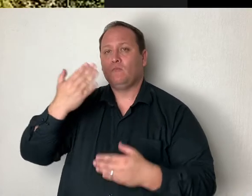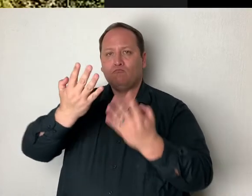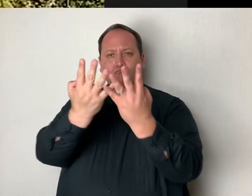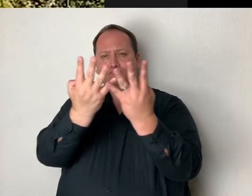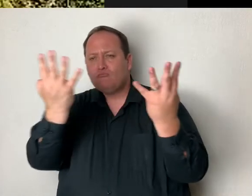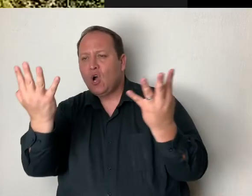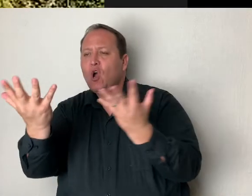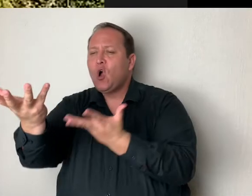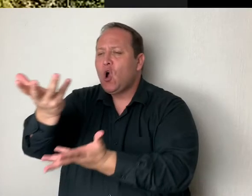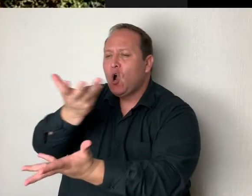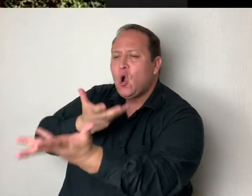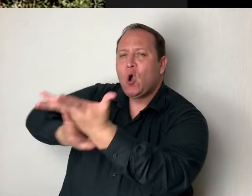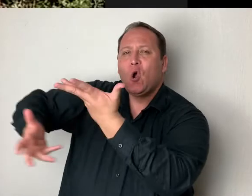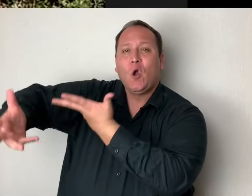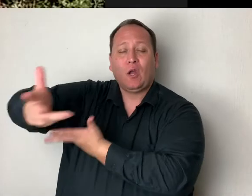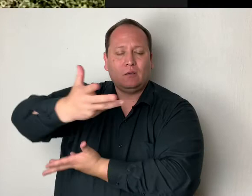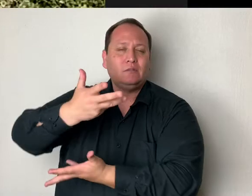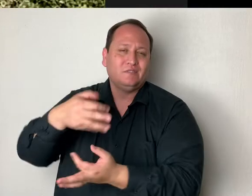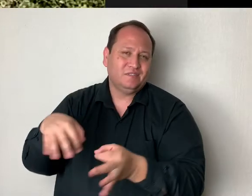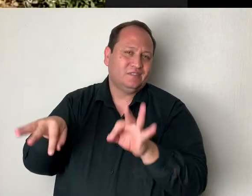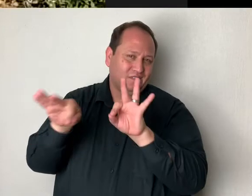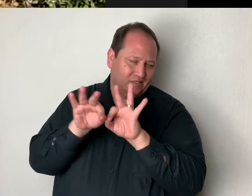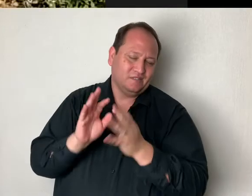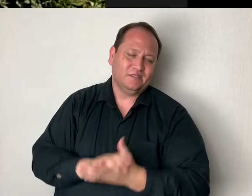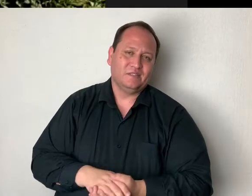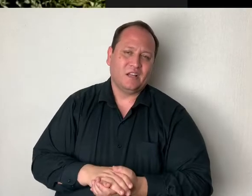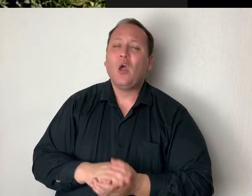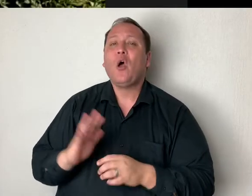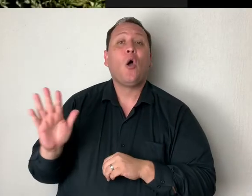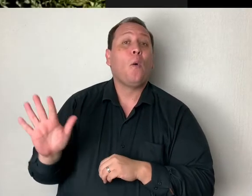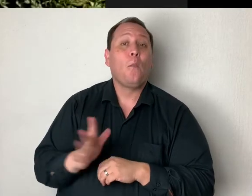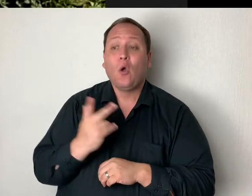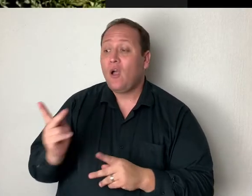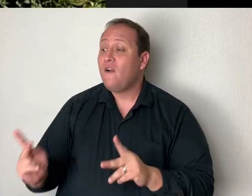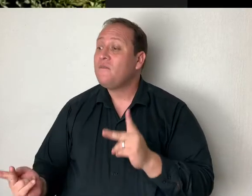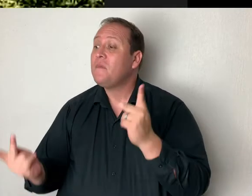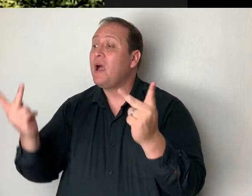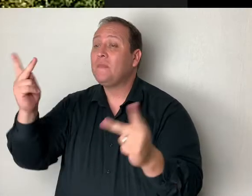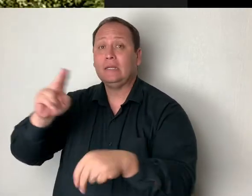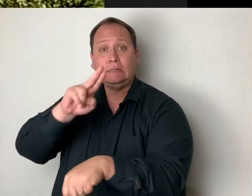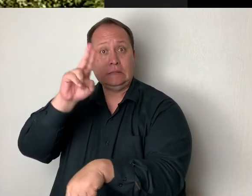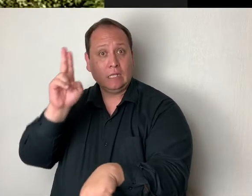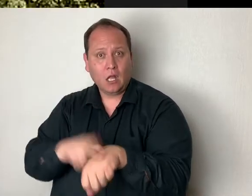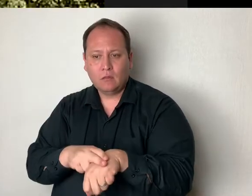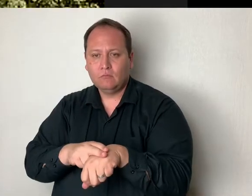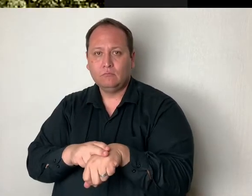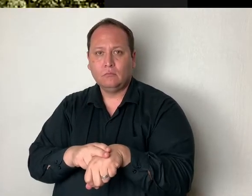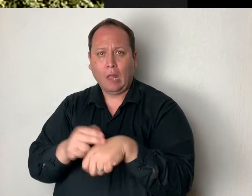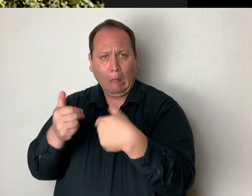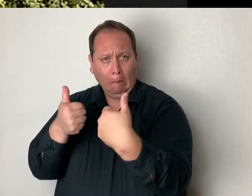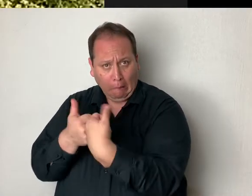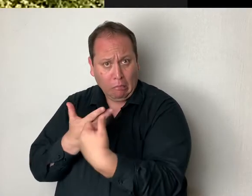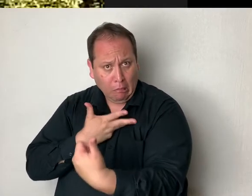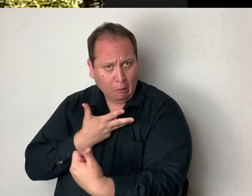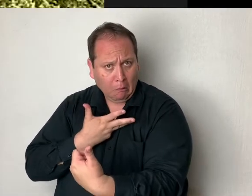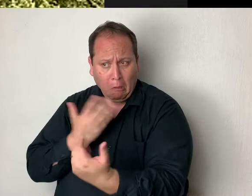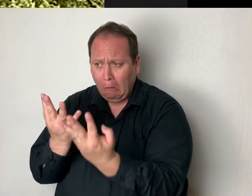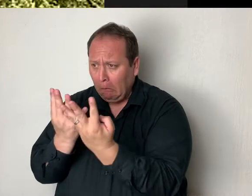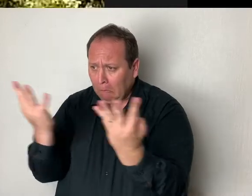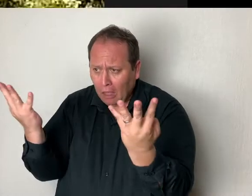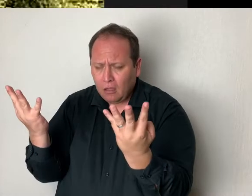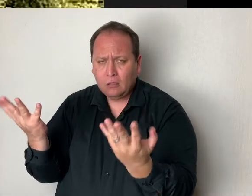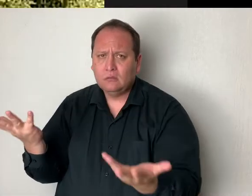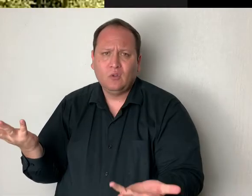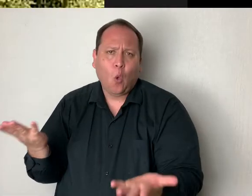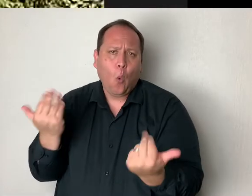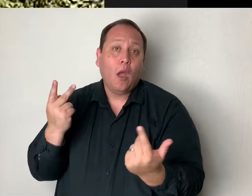súper importante porque la flora nativa no tiene fronteras, ¿verdad? O por lo menos no tiene fronteras políticas.